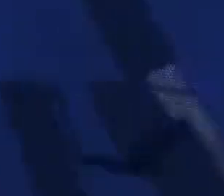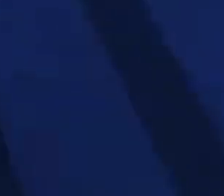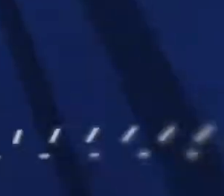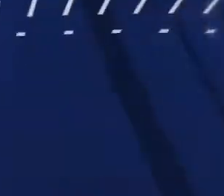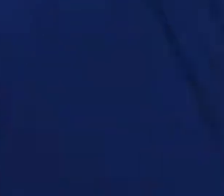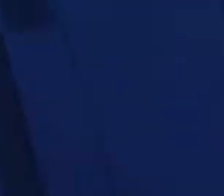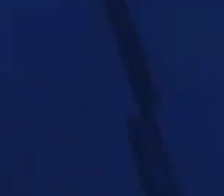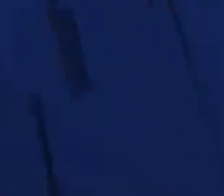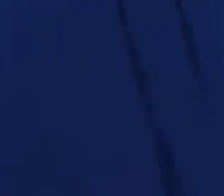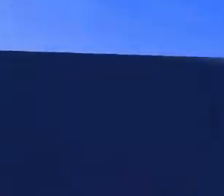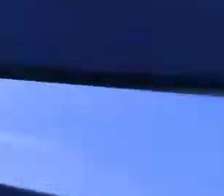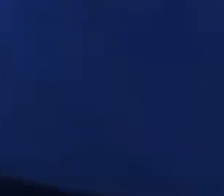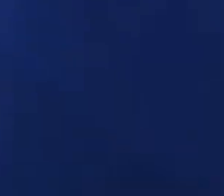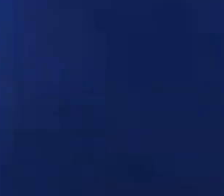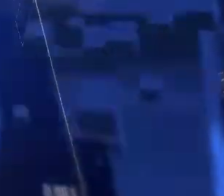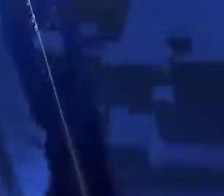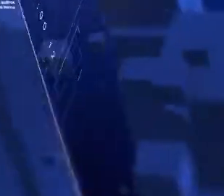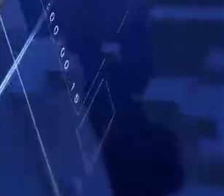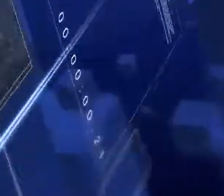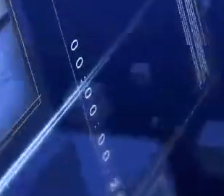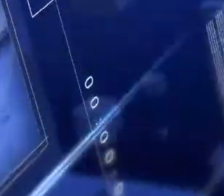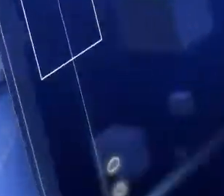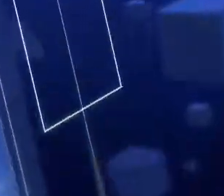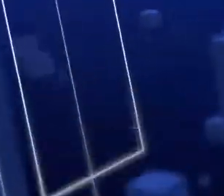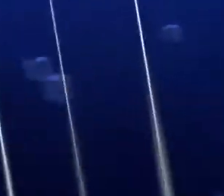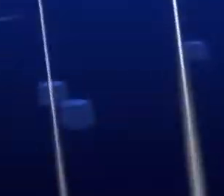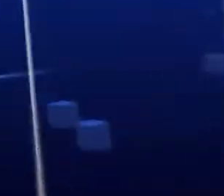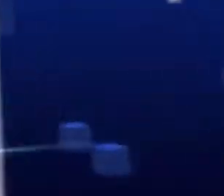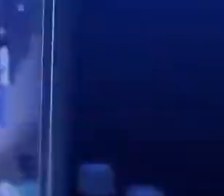bueno que viene